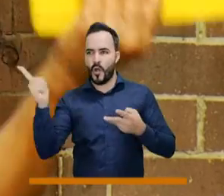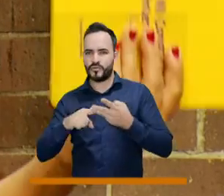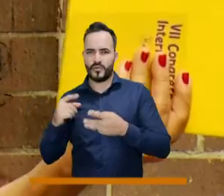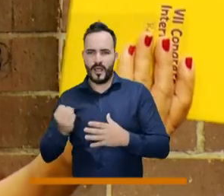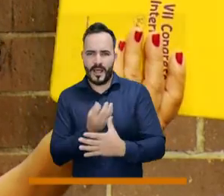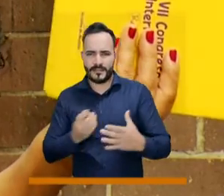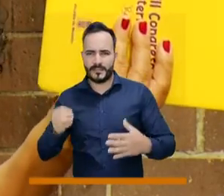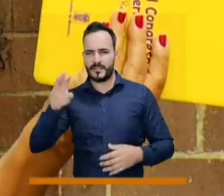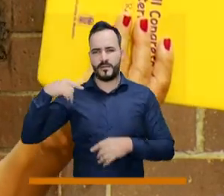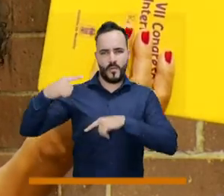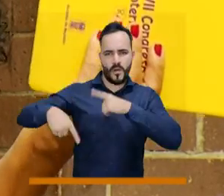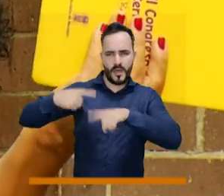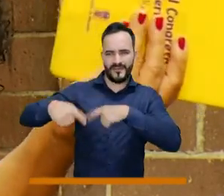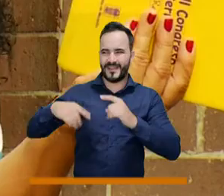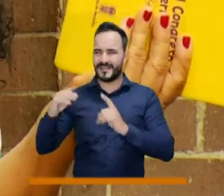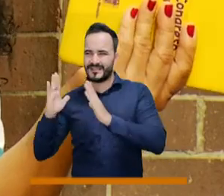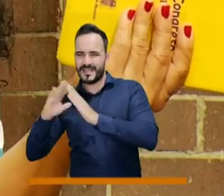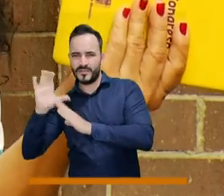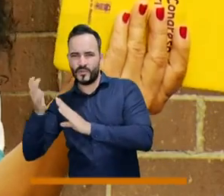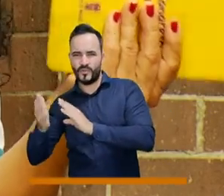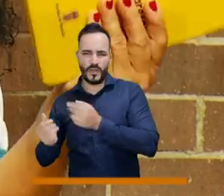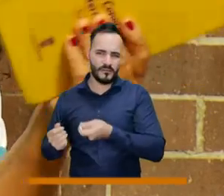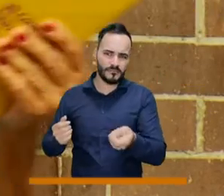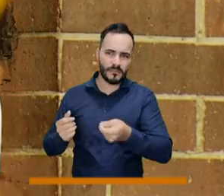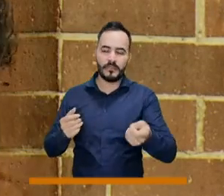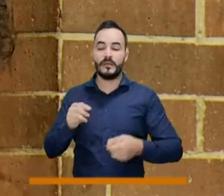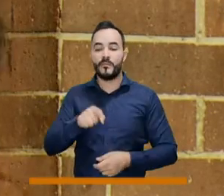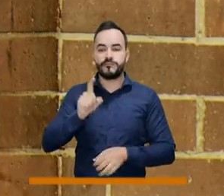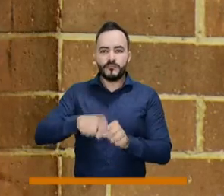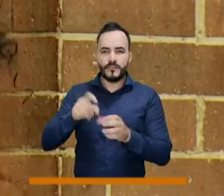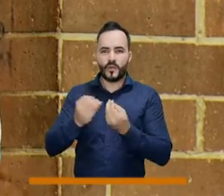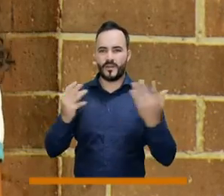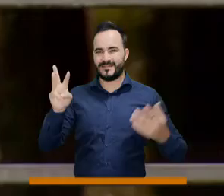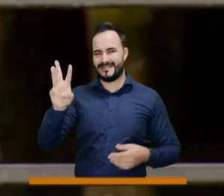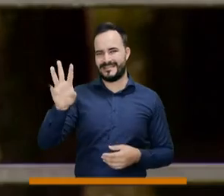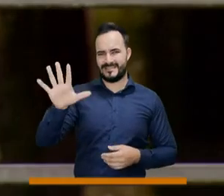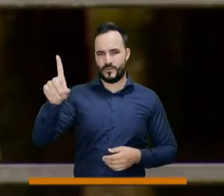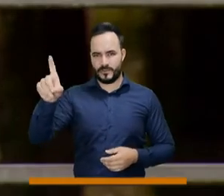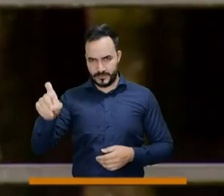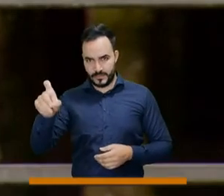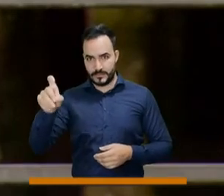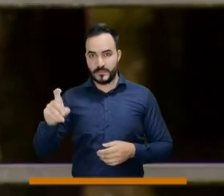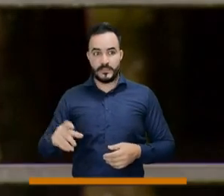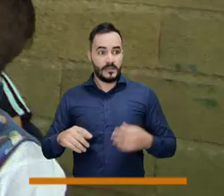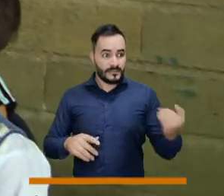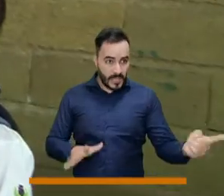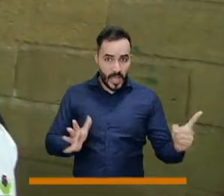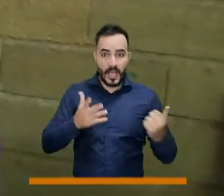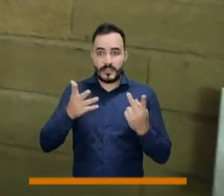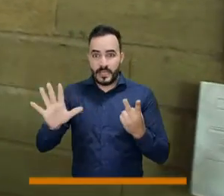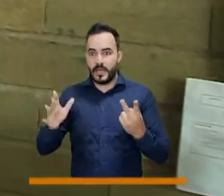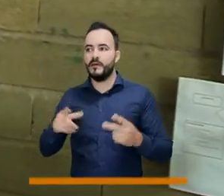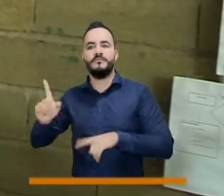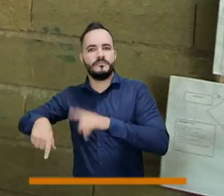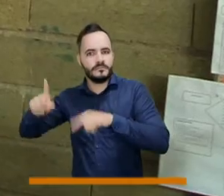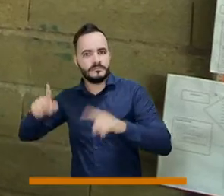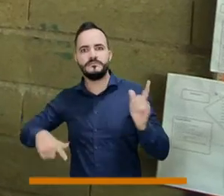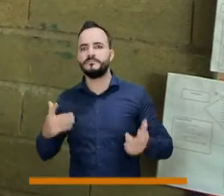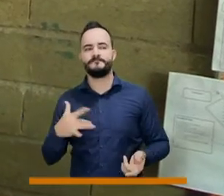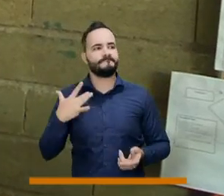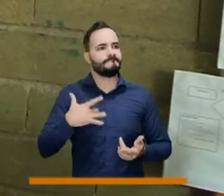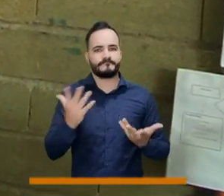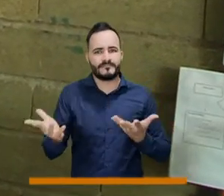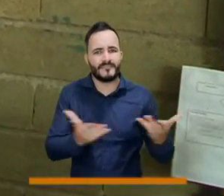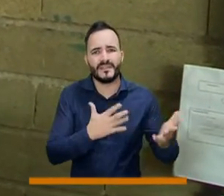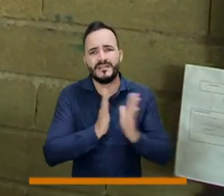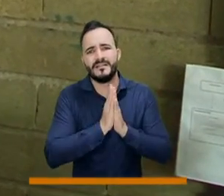Está el jardín de Moravia, que hay al lado del Centro Cultural, atienden 356 niños, y aún uno